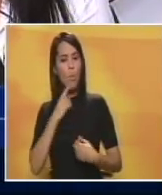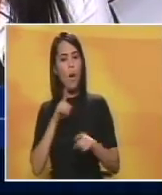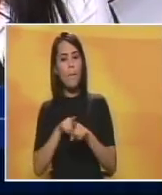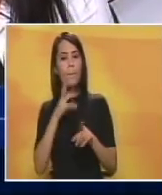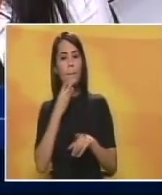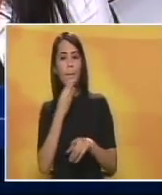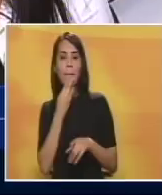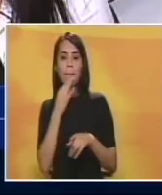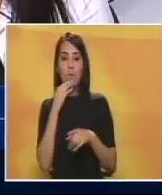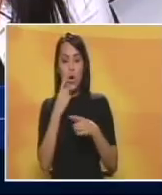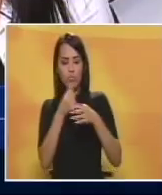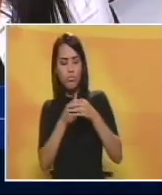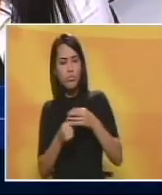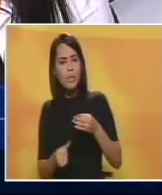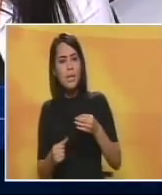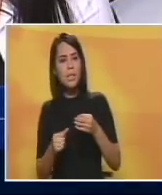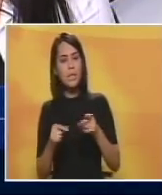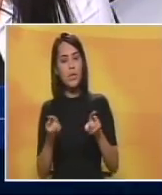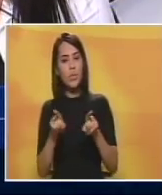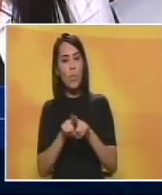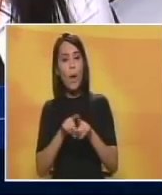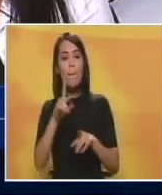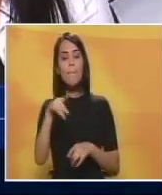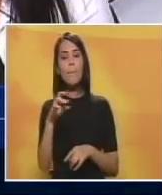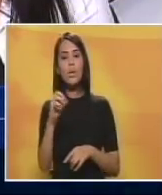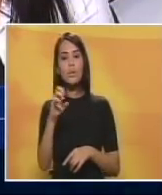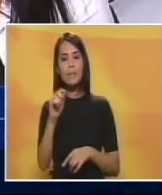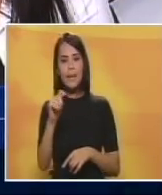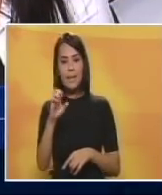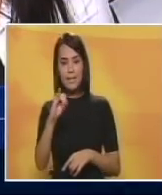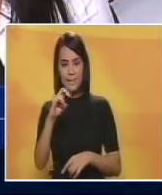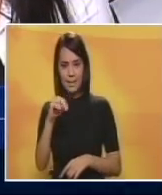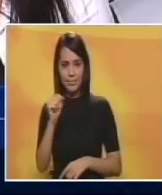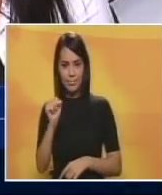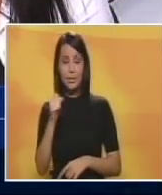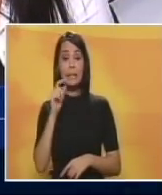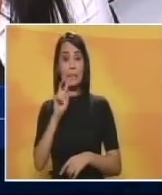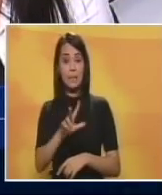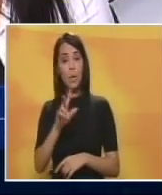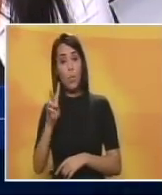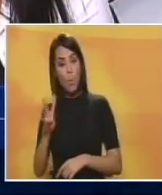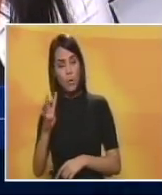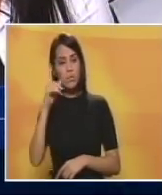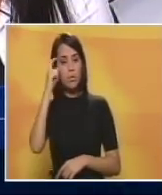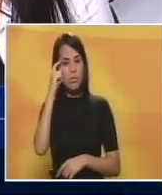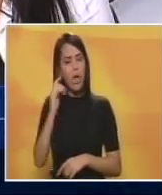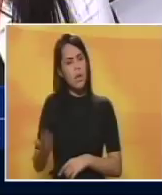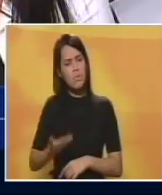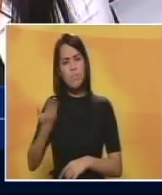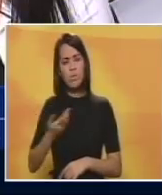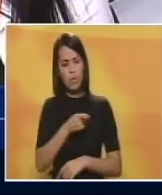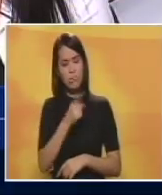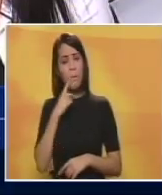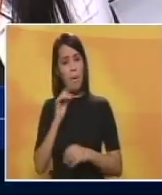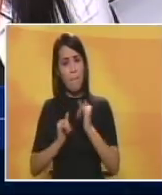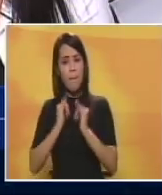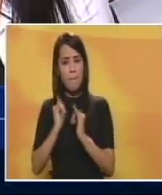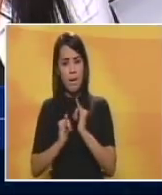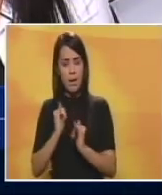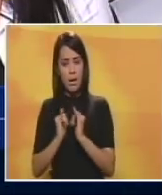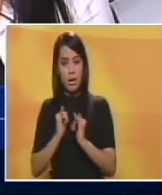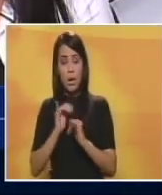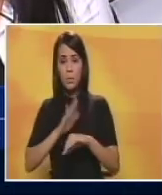de inmunoglobulinas del niño. Los primeros 3 o 4 días son fundamentales para ellos. ¿Por qué? Porque el